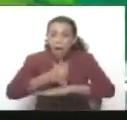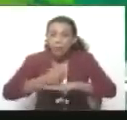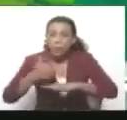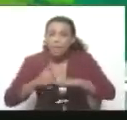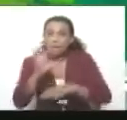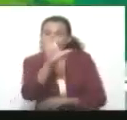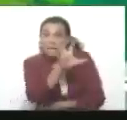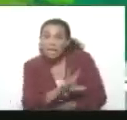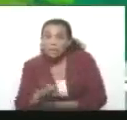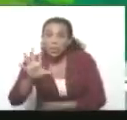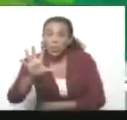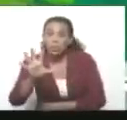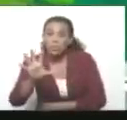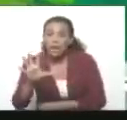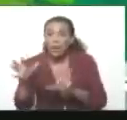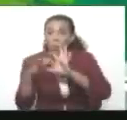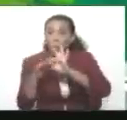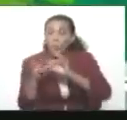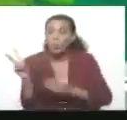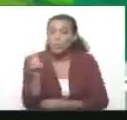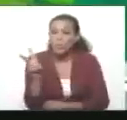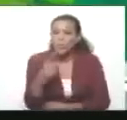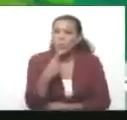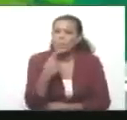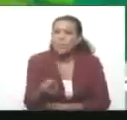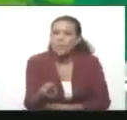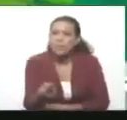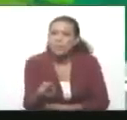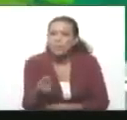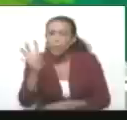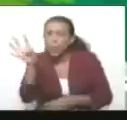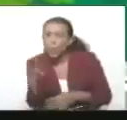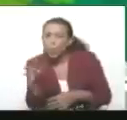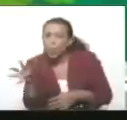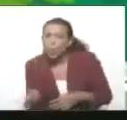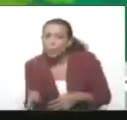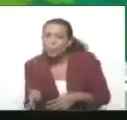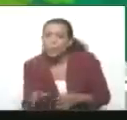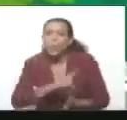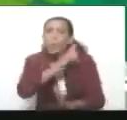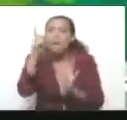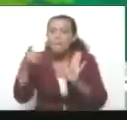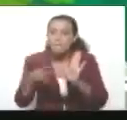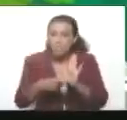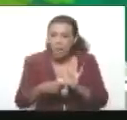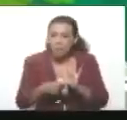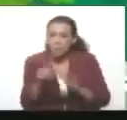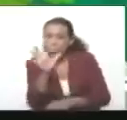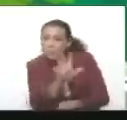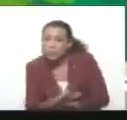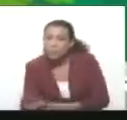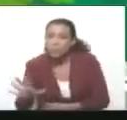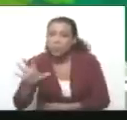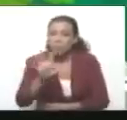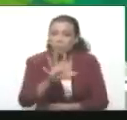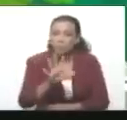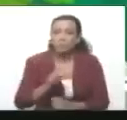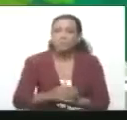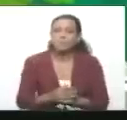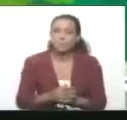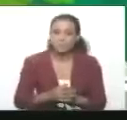el territorio de las provincias Unidas de Venezuela se da completamente el territorio de